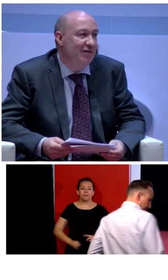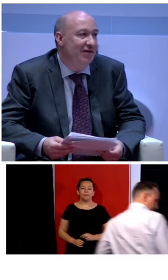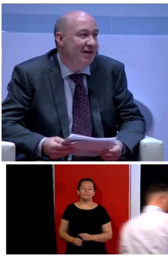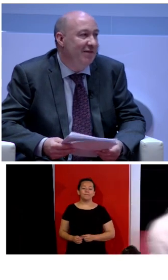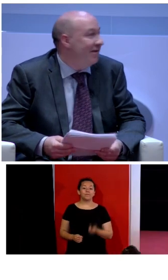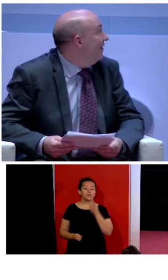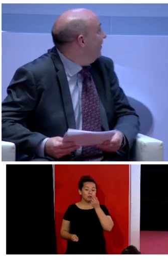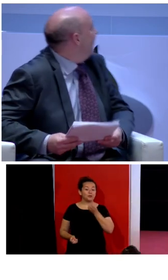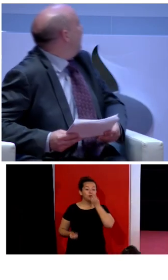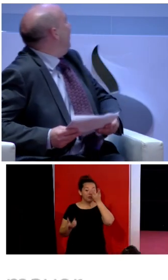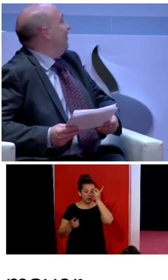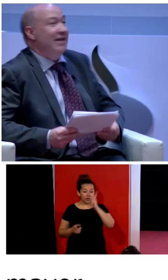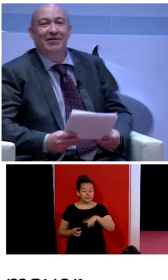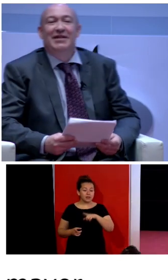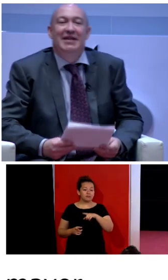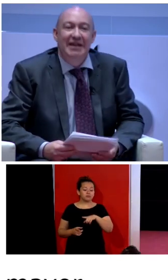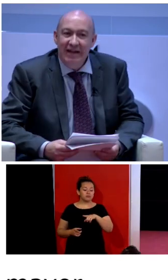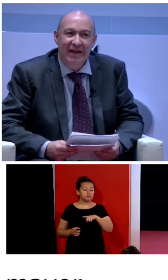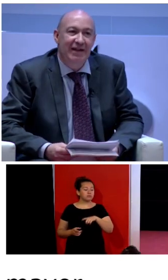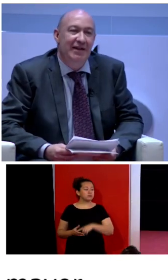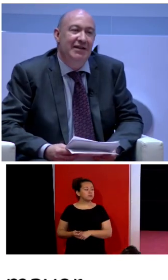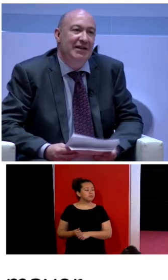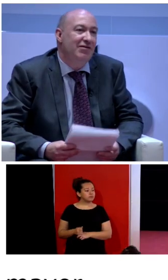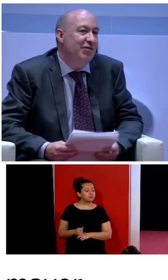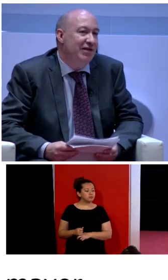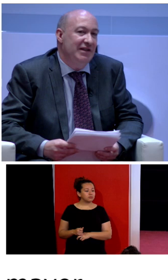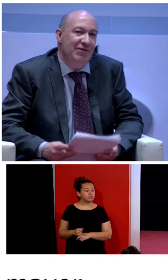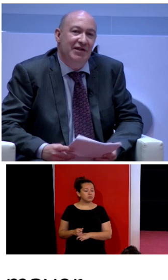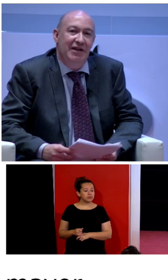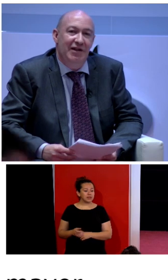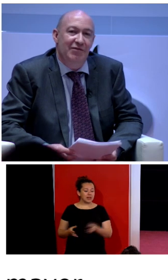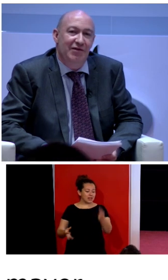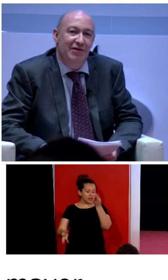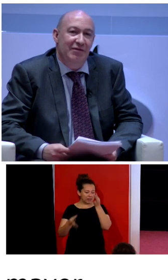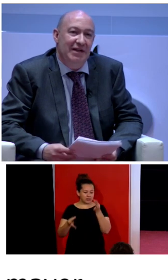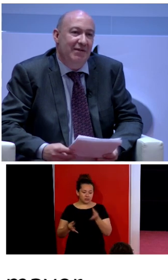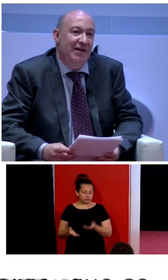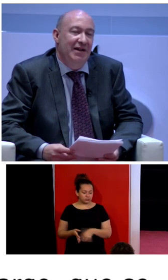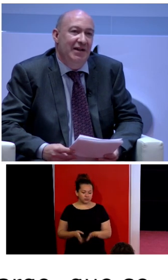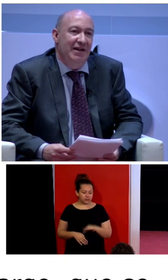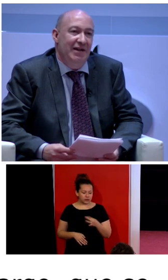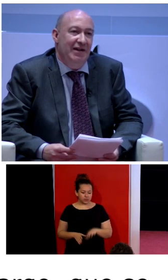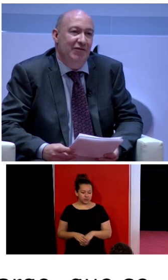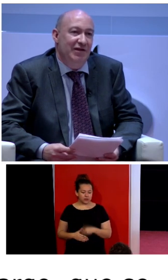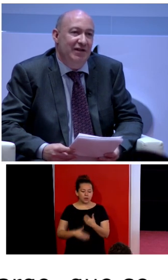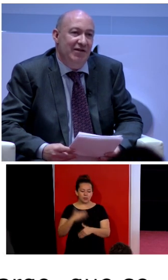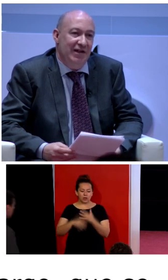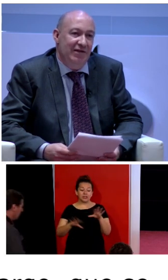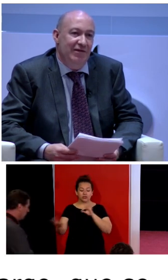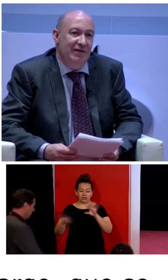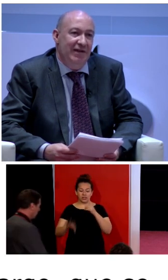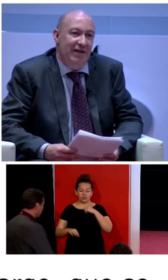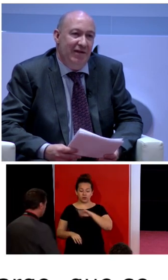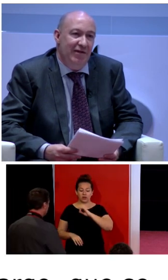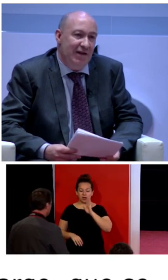Os comento, sin embargo, que son... Sí, ahí lo tenemos. Se trata de unos procesos selectivos que, como comentaba, hemos ido